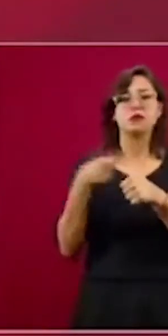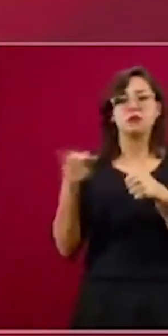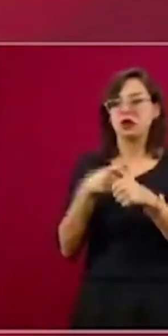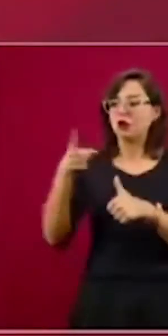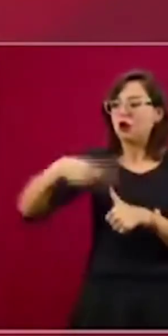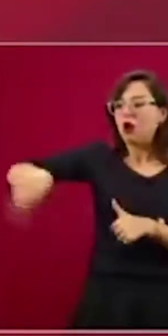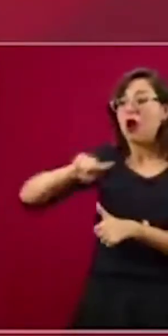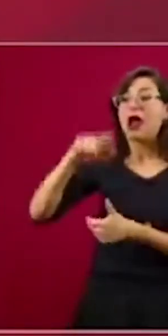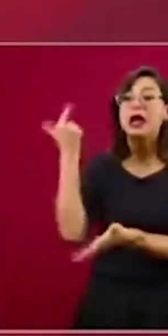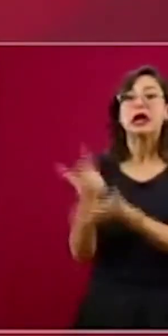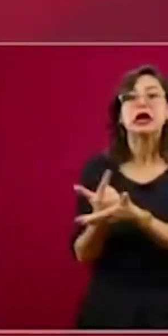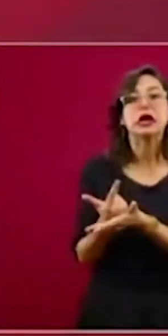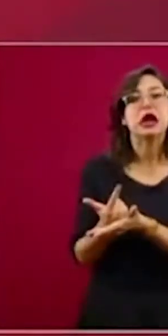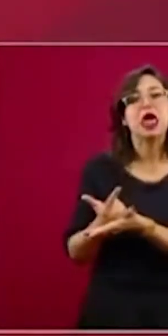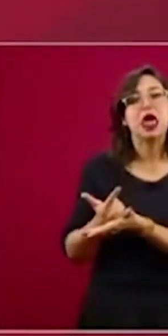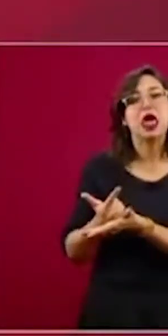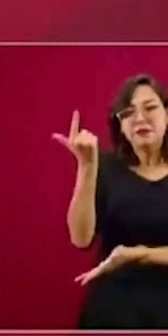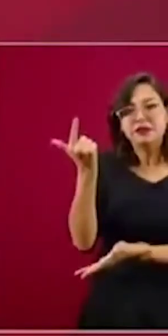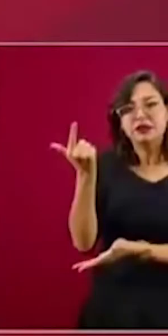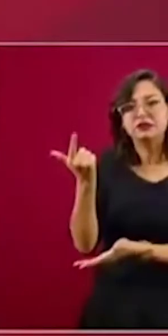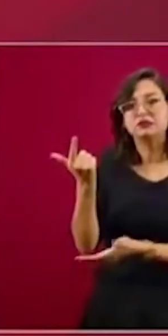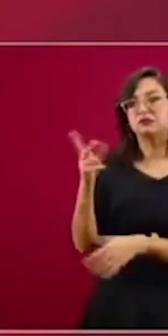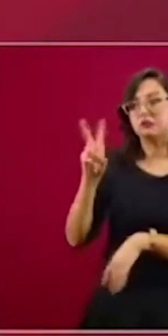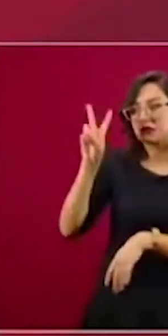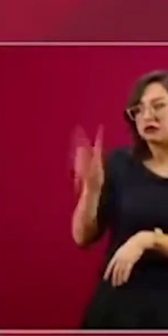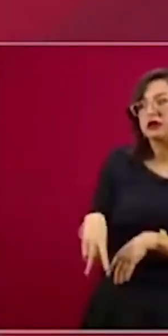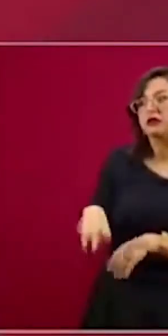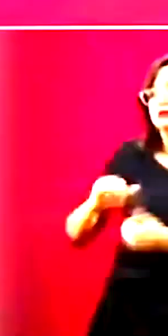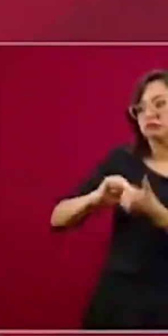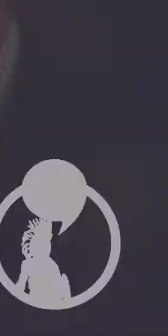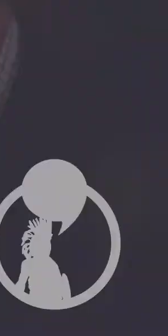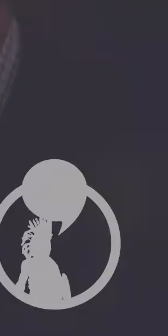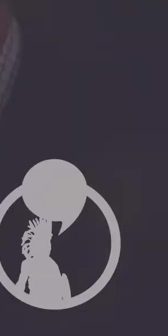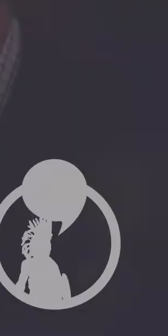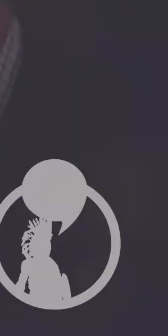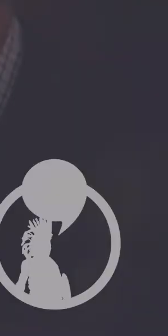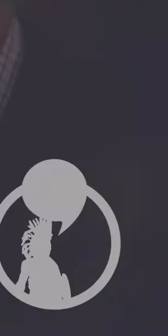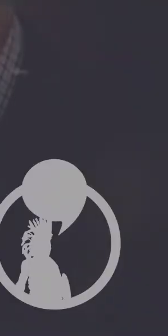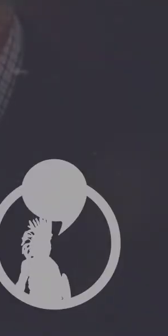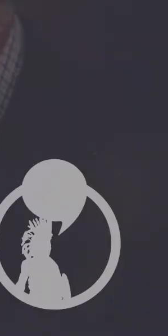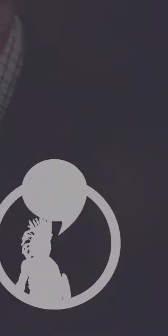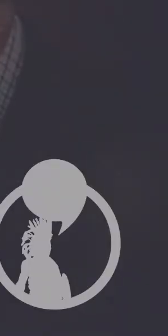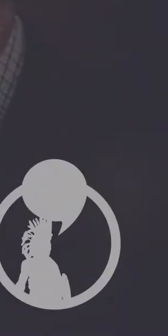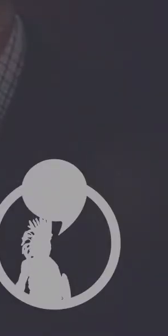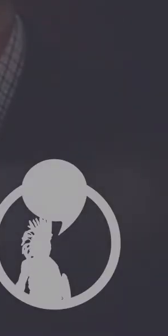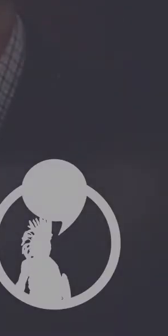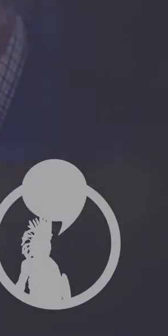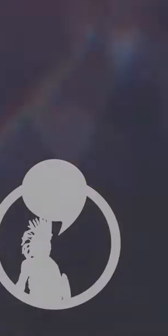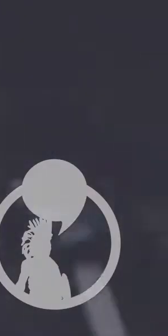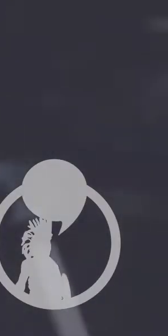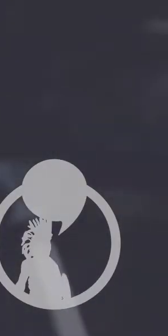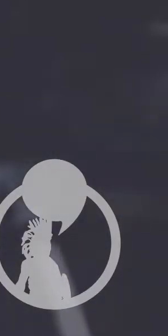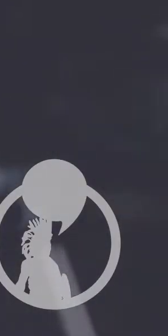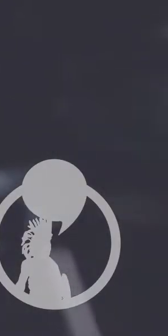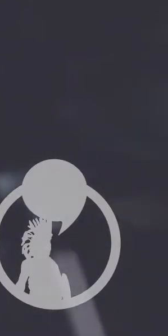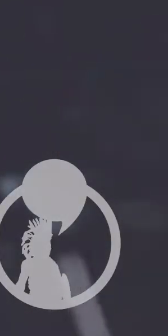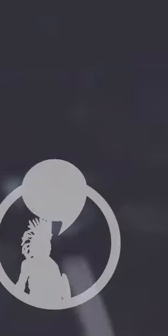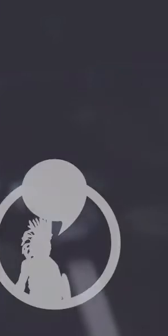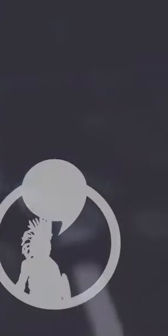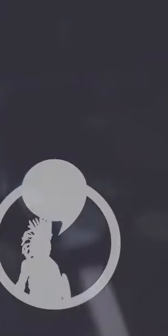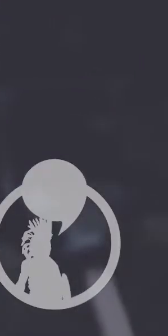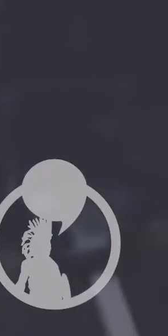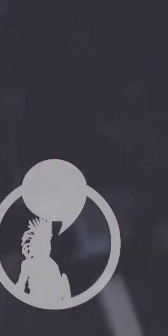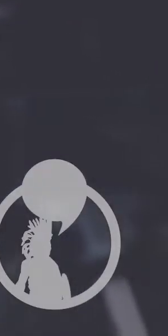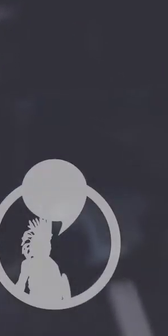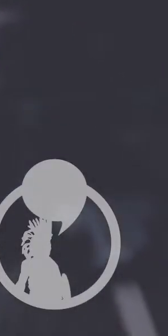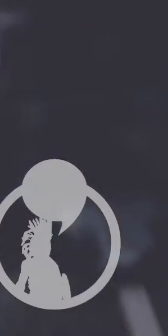personas que están complicándose o que tienen alto riesgo de complicarse. Se dice Alba Roja, tipo 15 blanco, tipo 15 blanco. Me está sacando